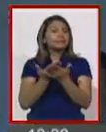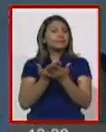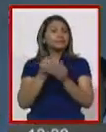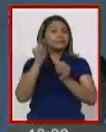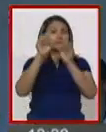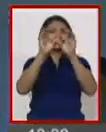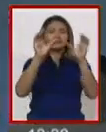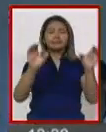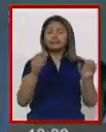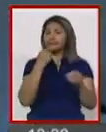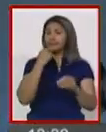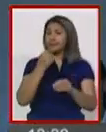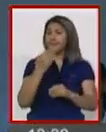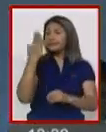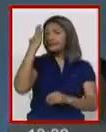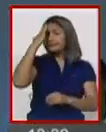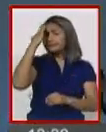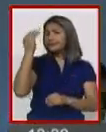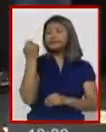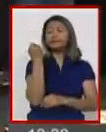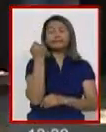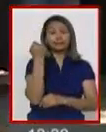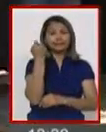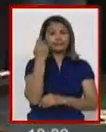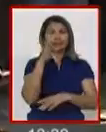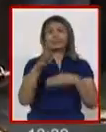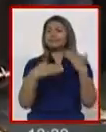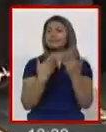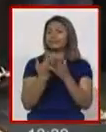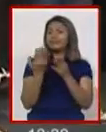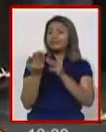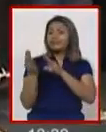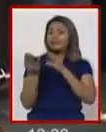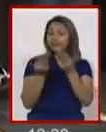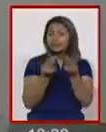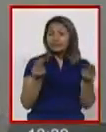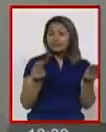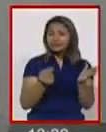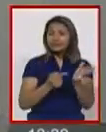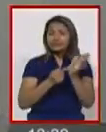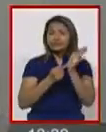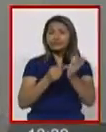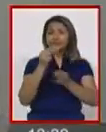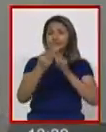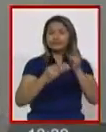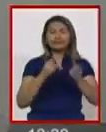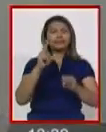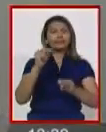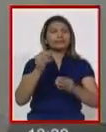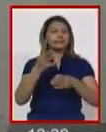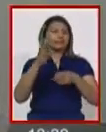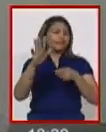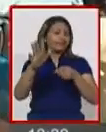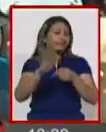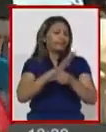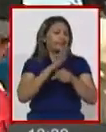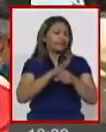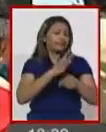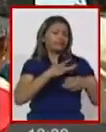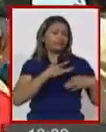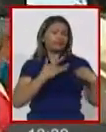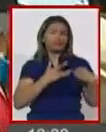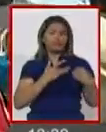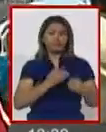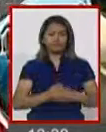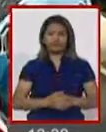Cotoca? Yo le he dicho, porque se han dado cuenta que todas esas cosas que el mundo nos propone no llena nuestro